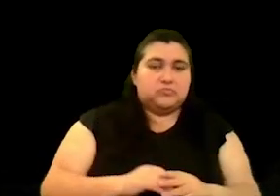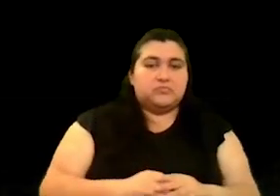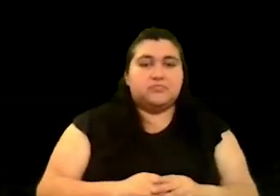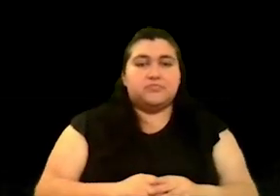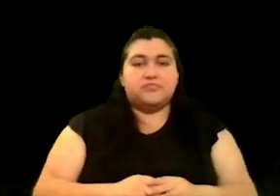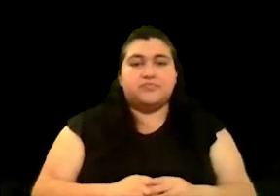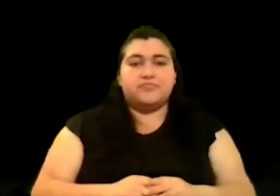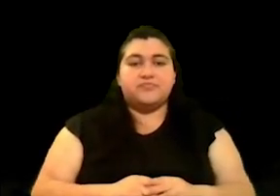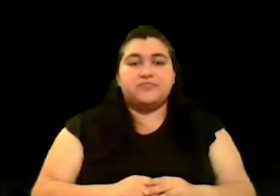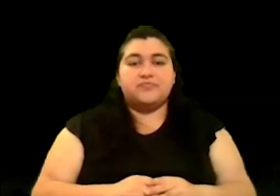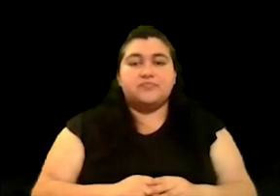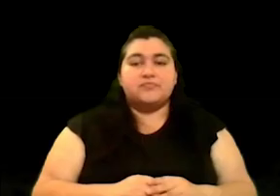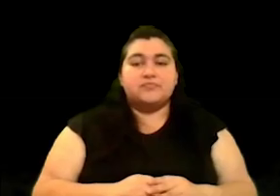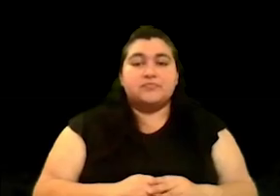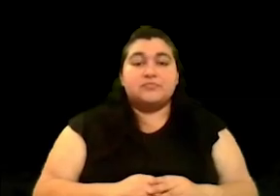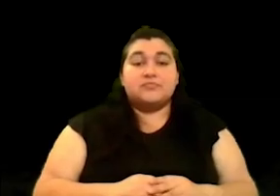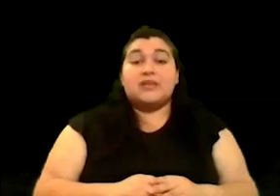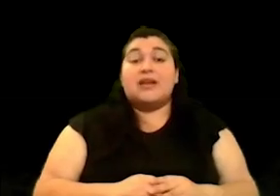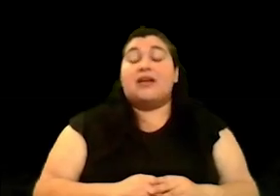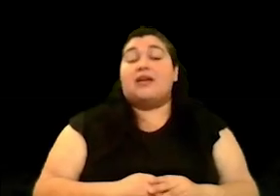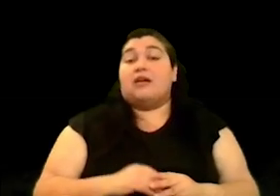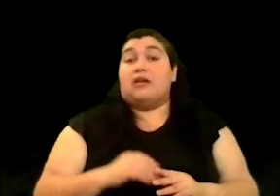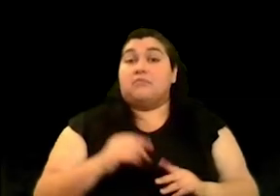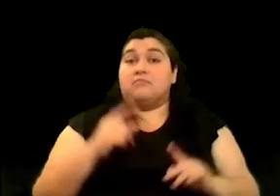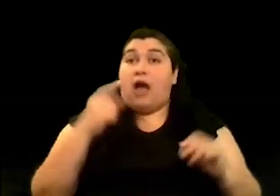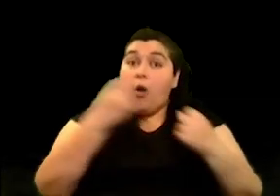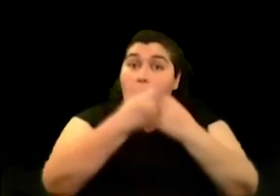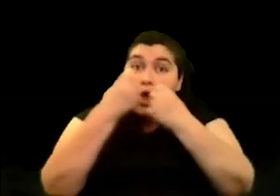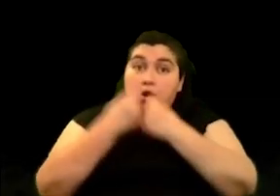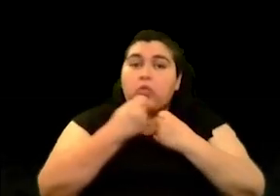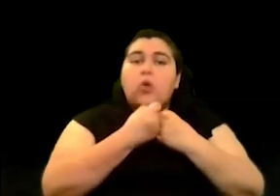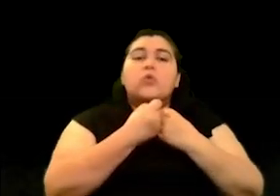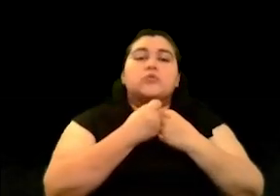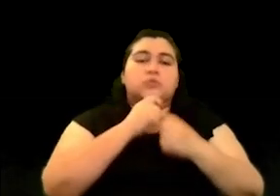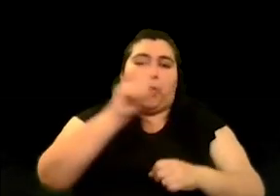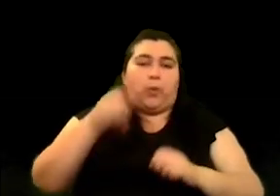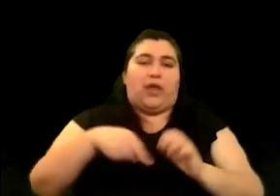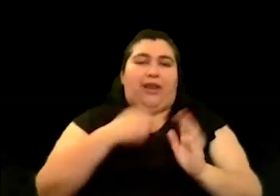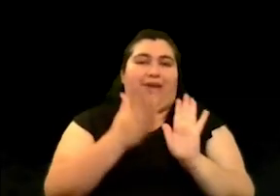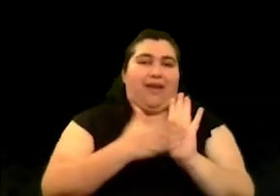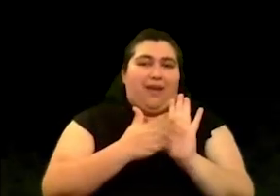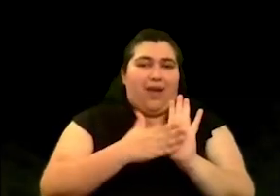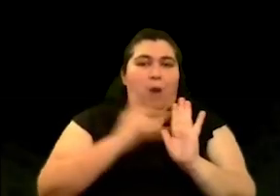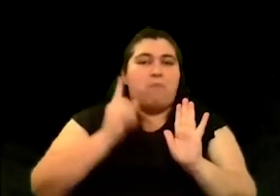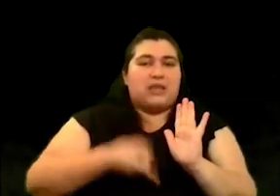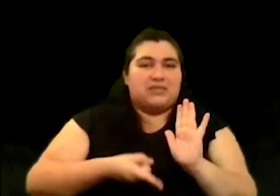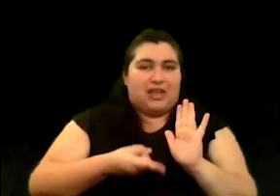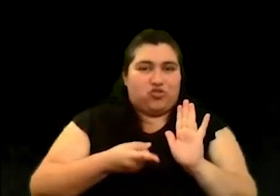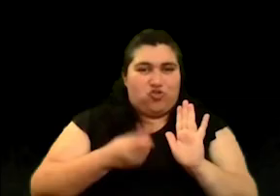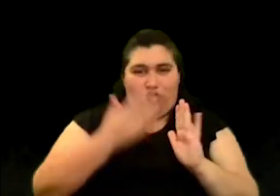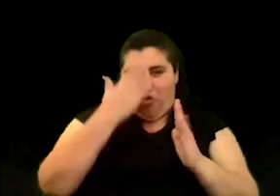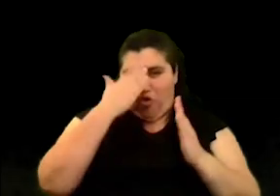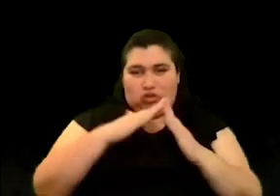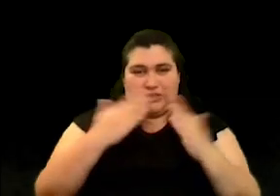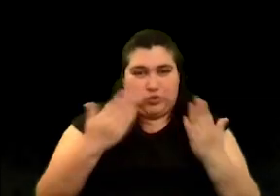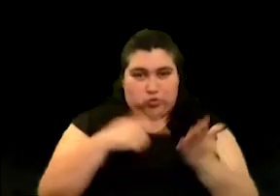Y la Constitución y los tratados estos están por debajo del mandato constitucional. Y les digo más, por debajo de la parte